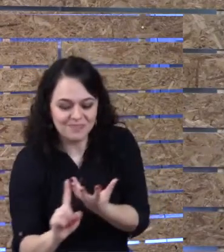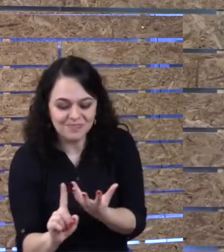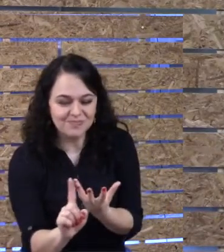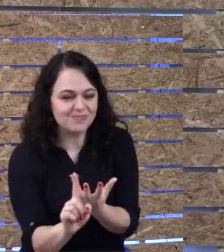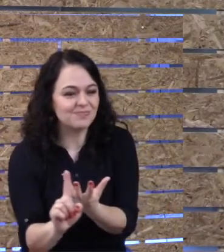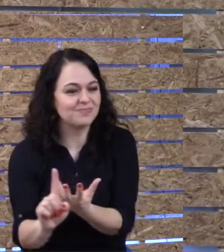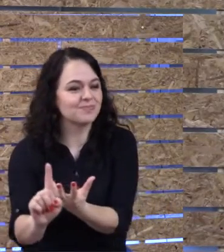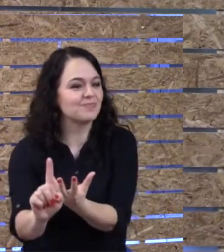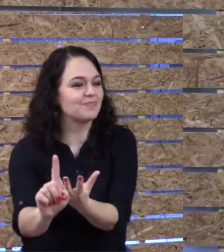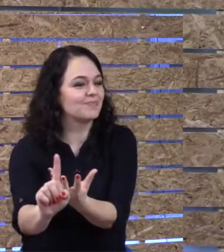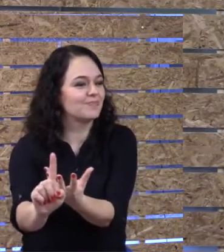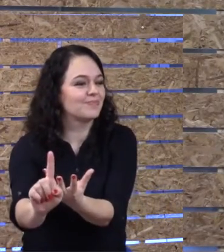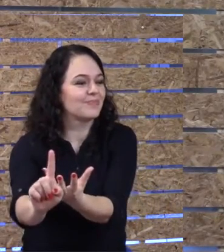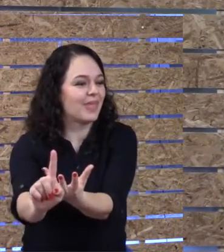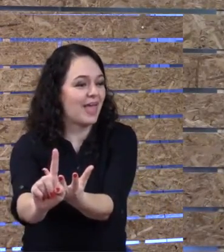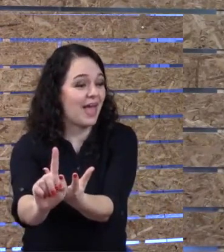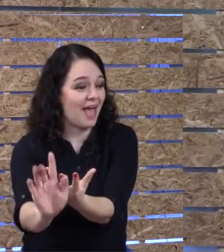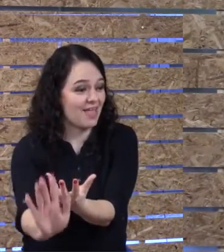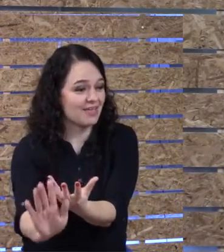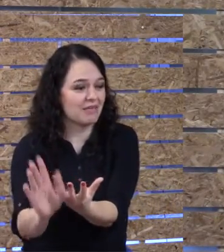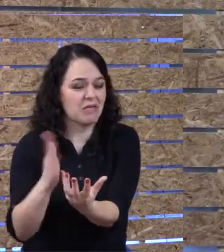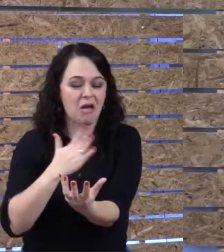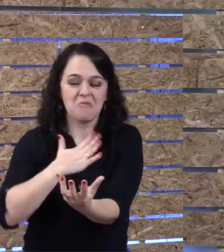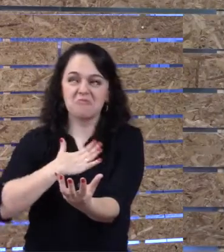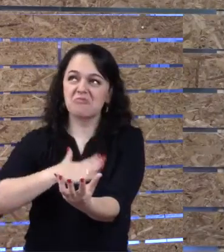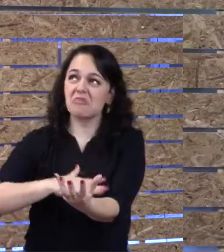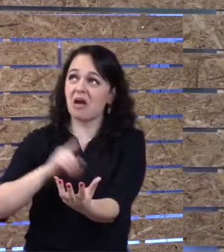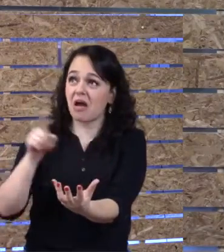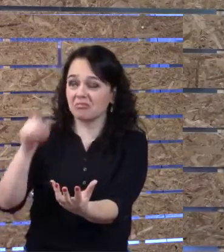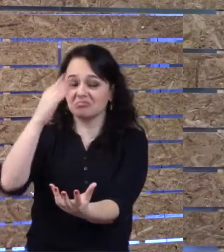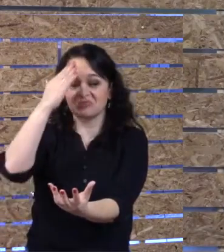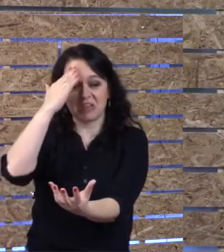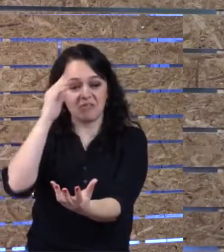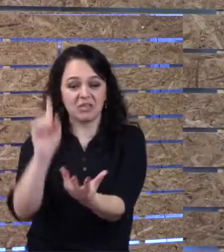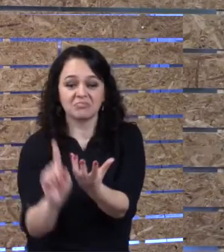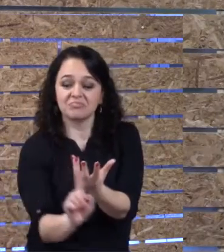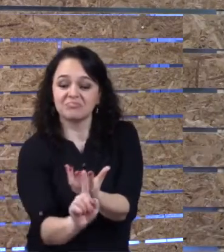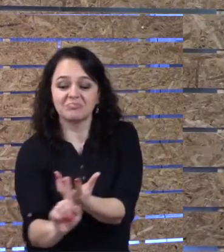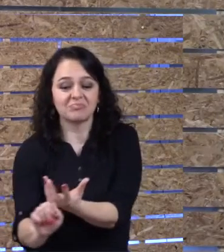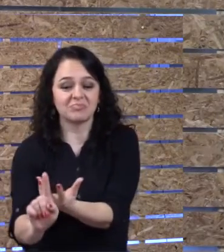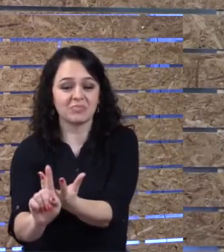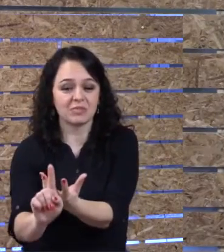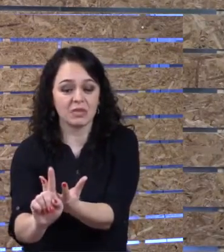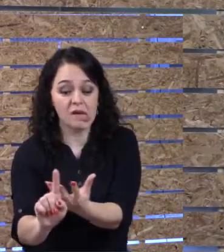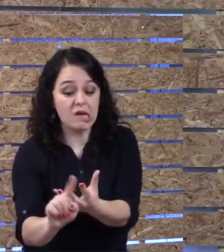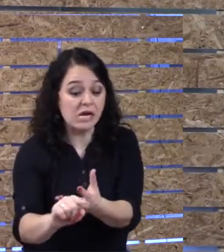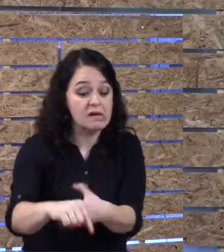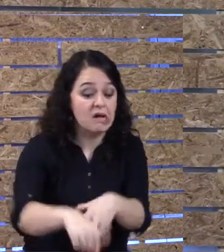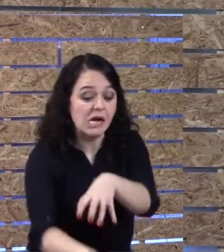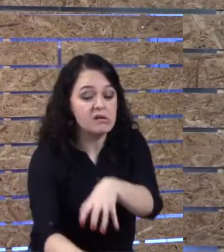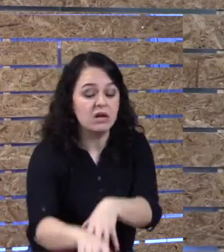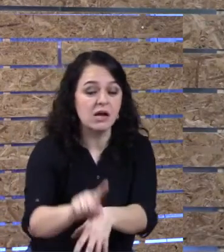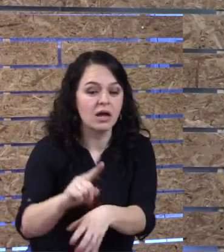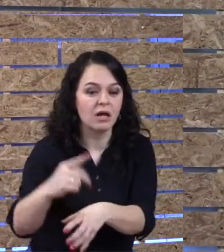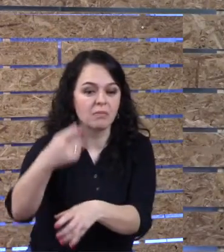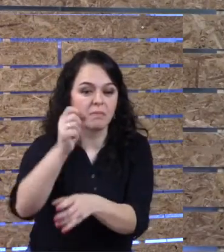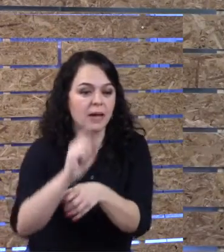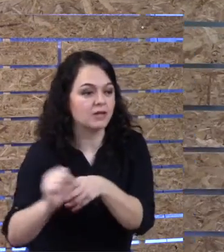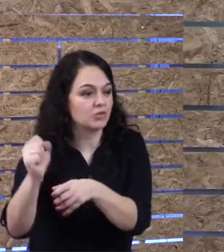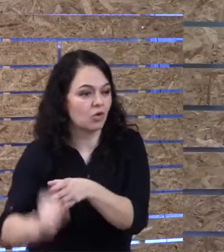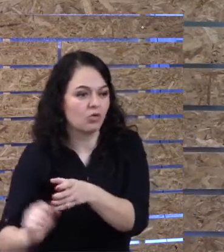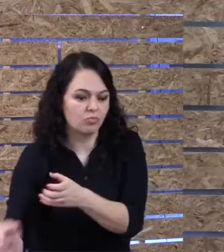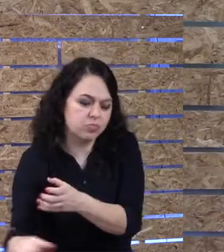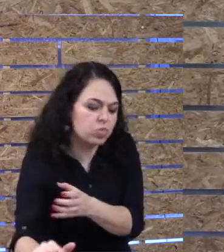Esto es la confesión de alguien que necesita a Jesucristo para todos los días de su vida. Y mi